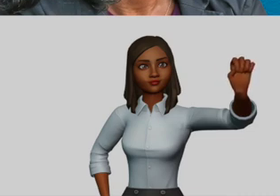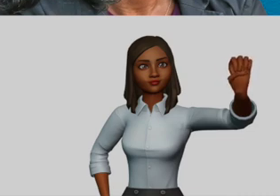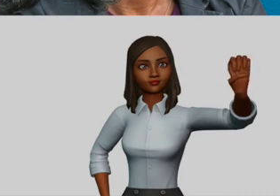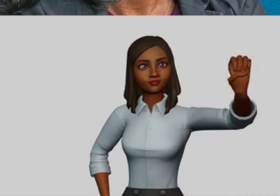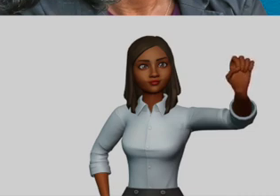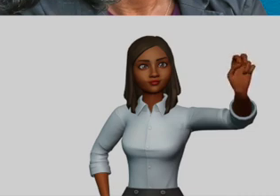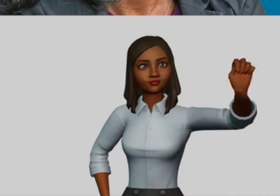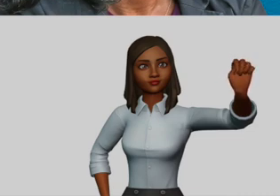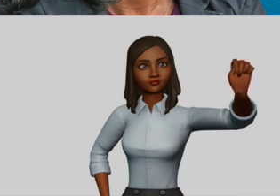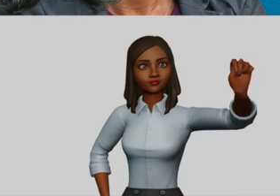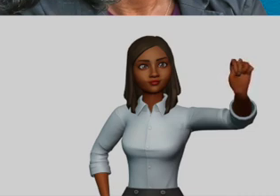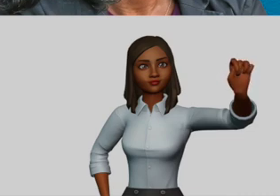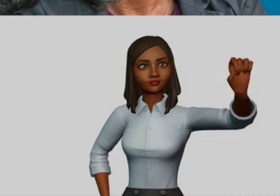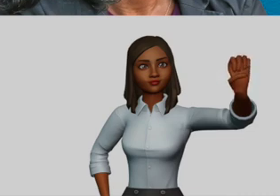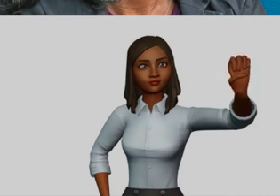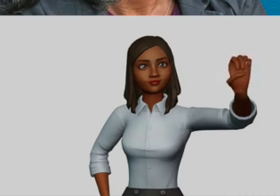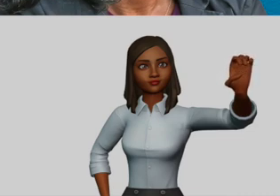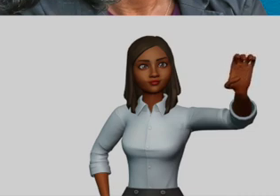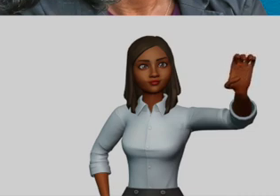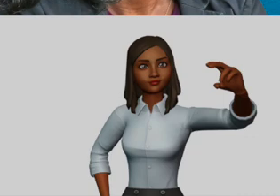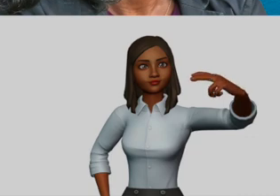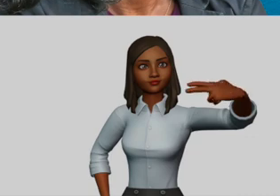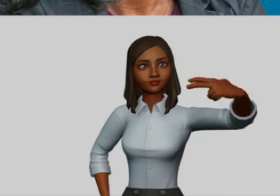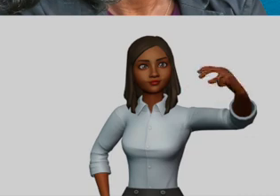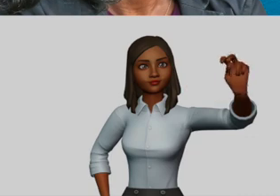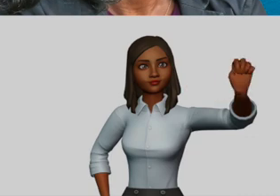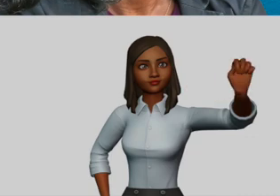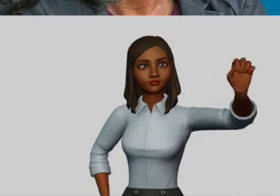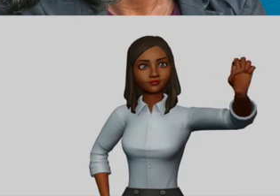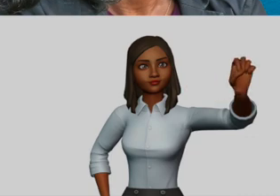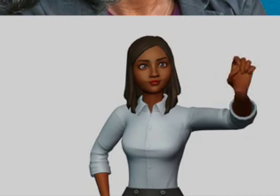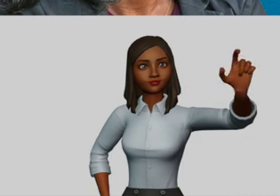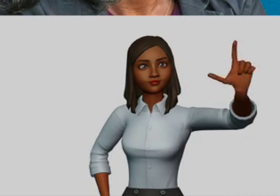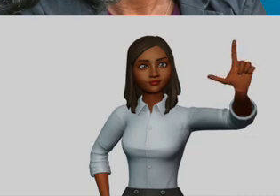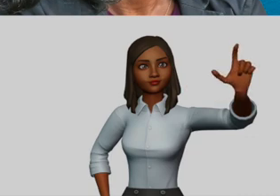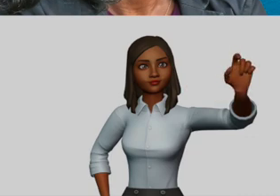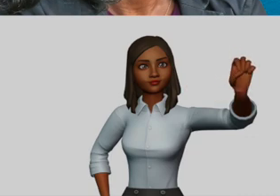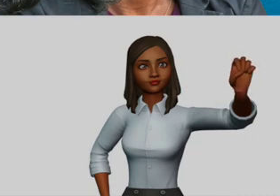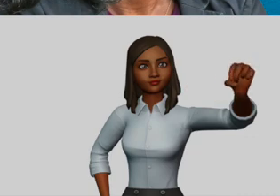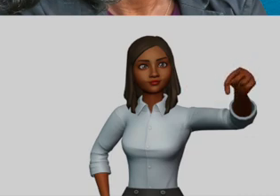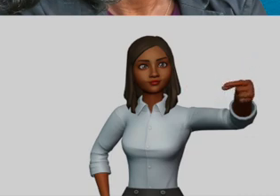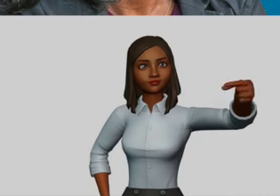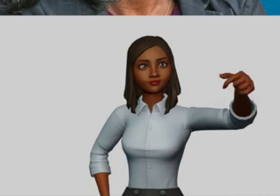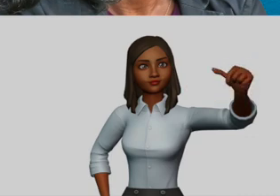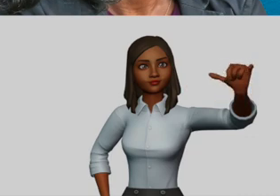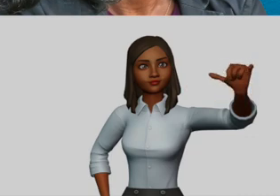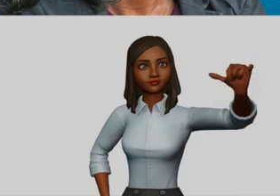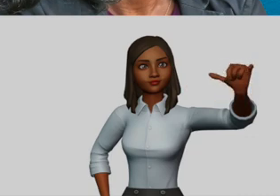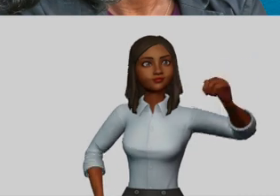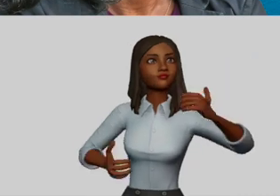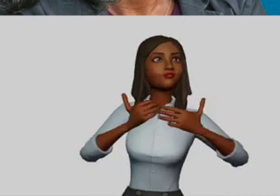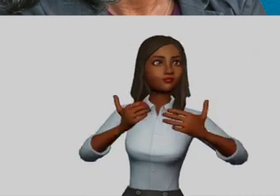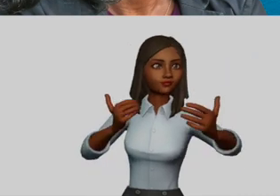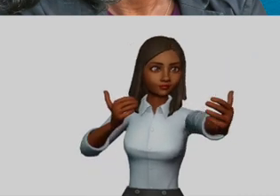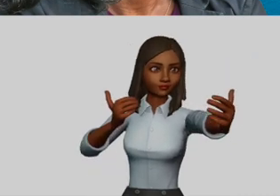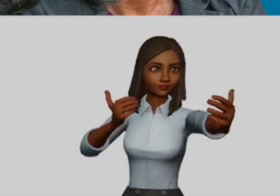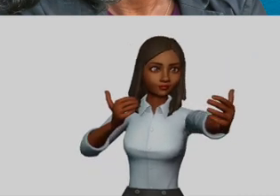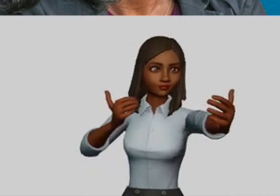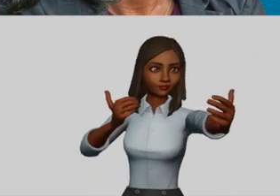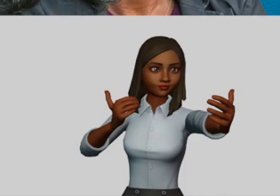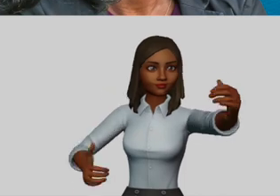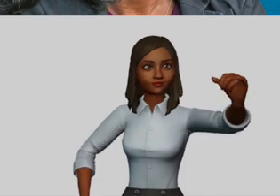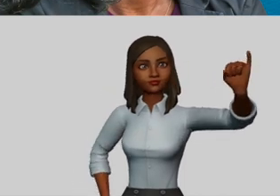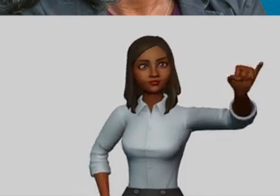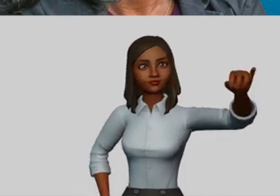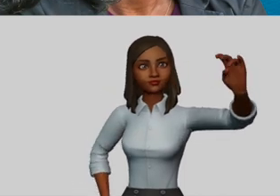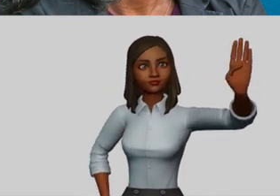a nuestro invitado o invitada, de dónde viene, de República Dominicana. Así que cuéntanos de esa